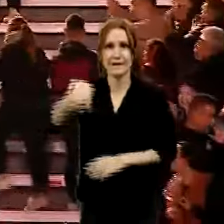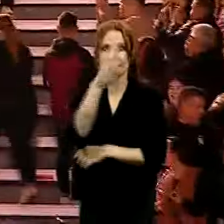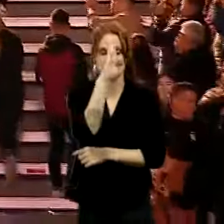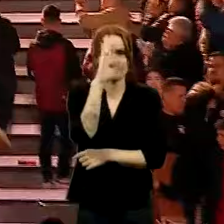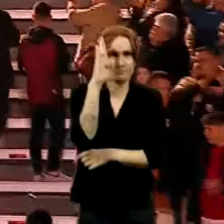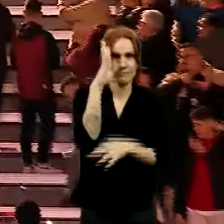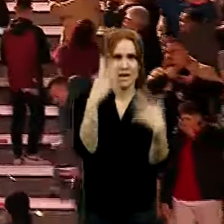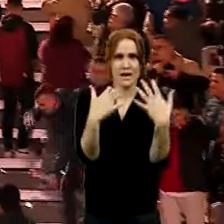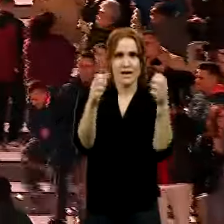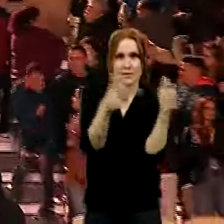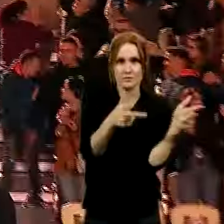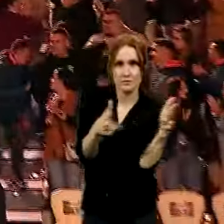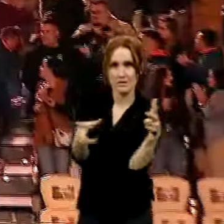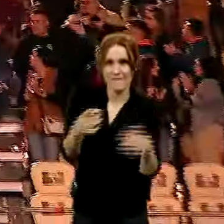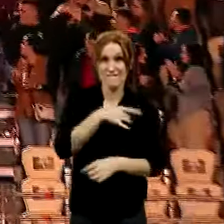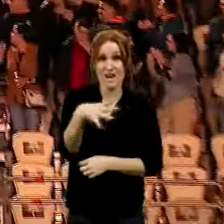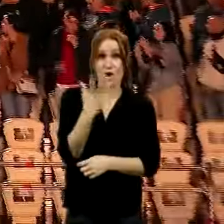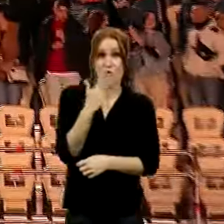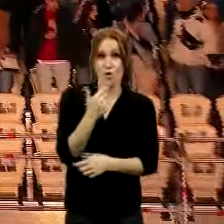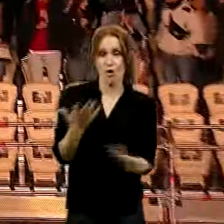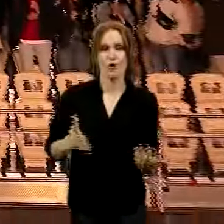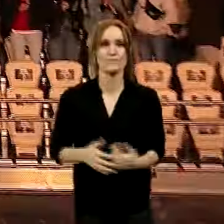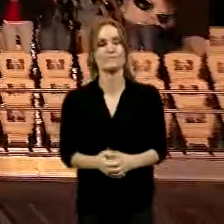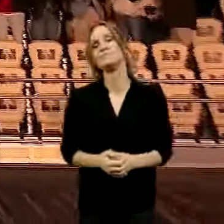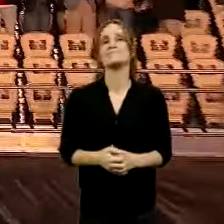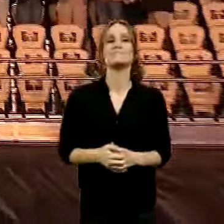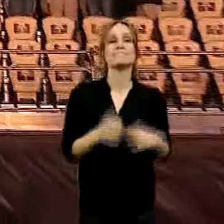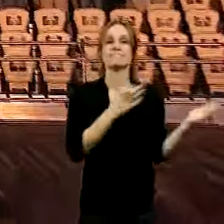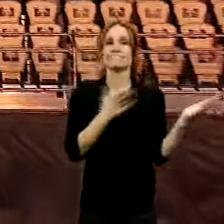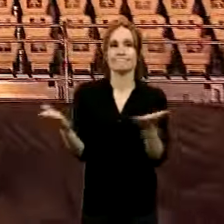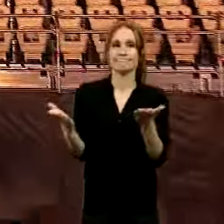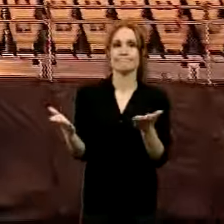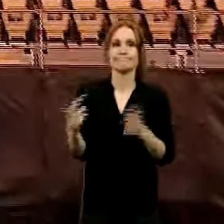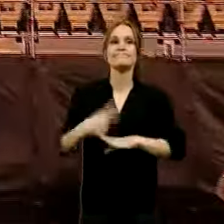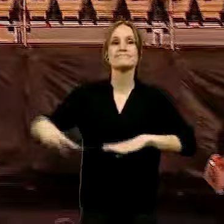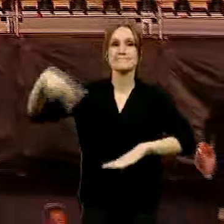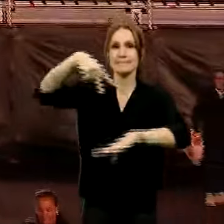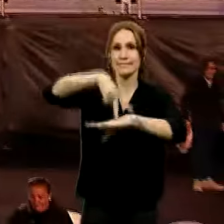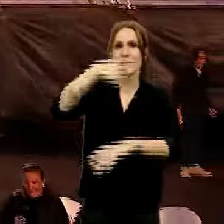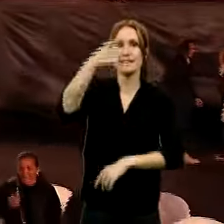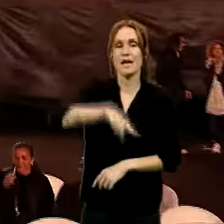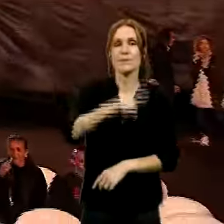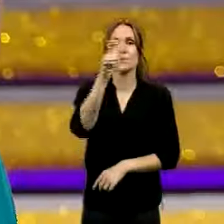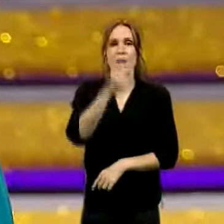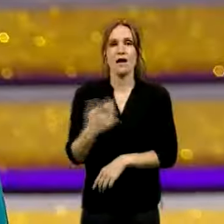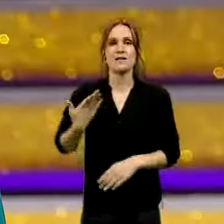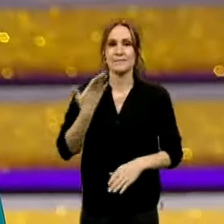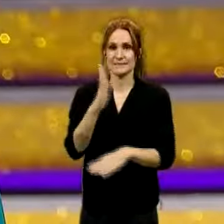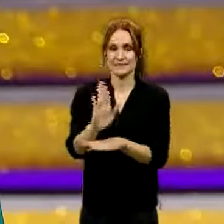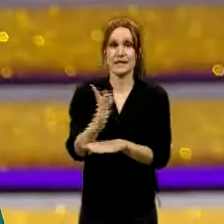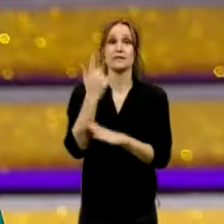camufladas con la grada, con el color blanco. Ahí están, sube bueno, también una representante y vamos a